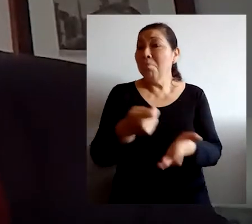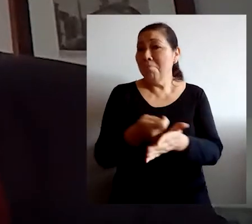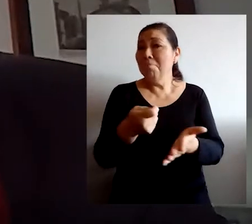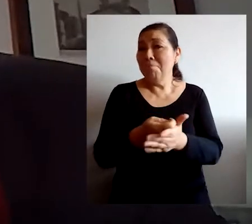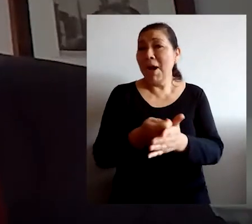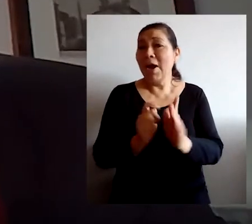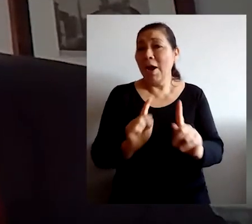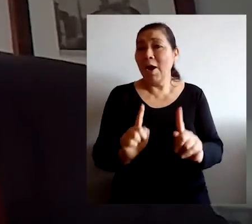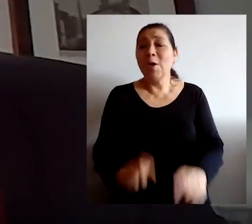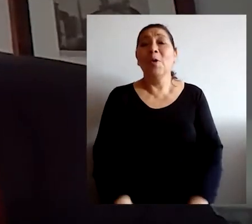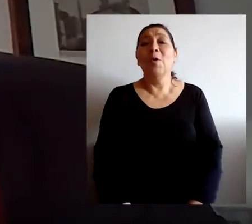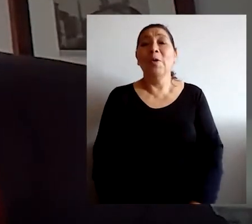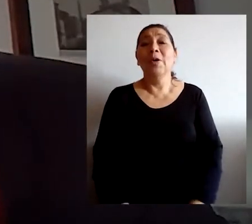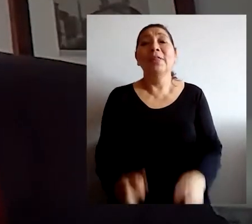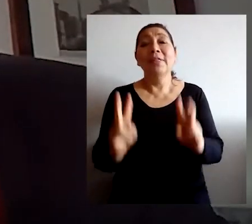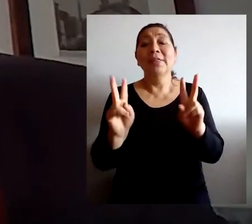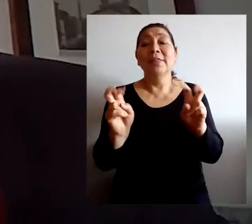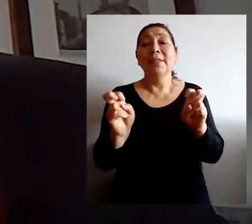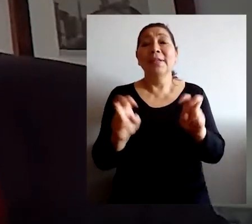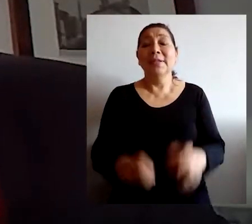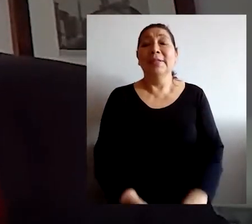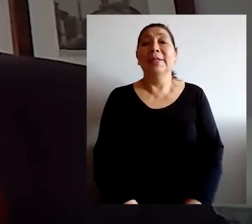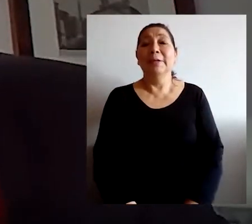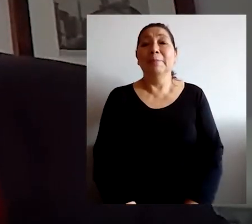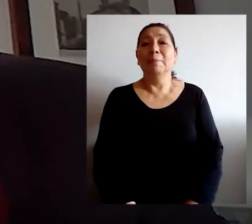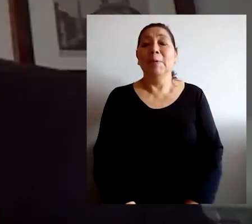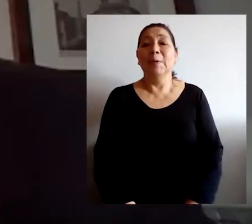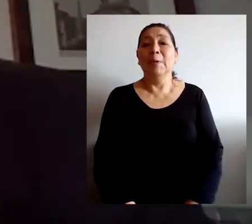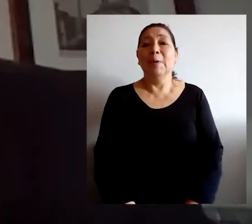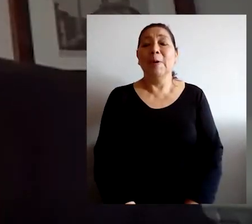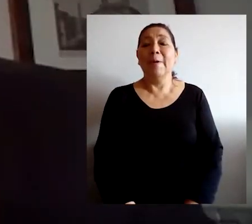pago en relación al tema.